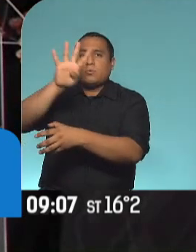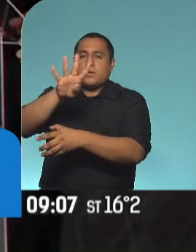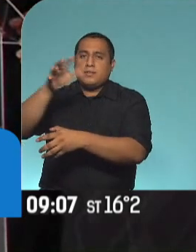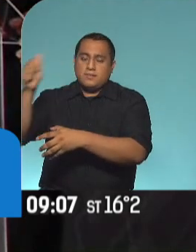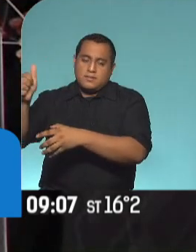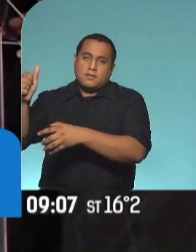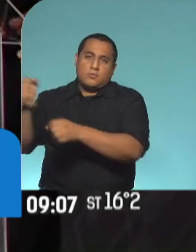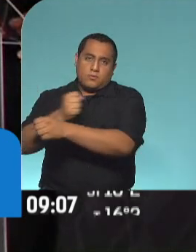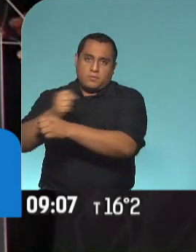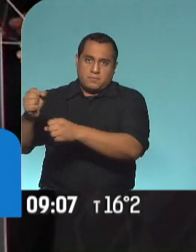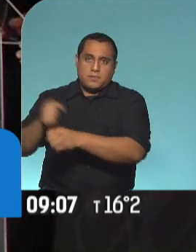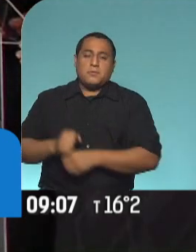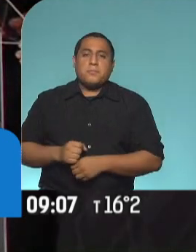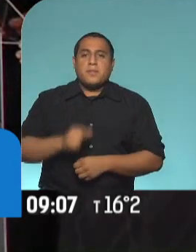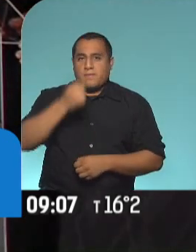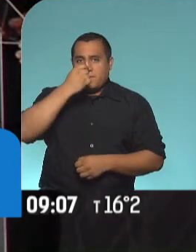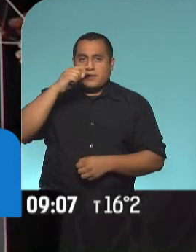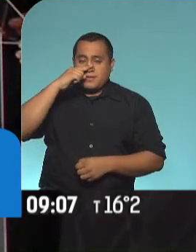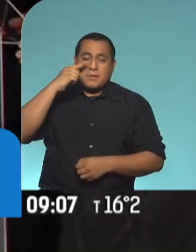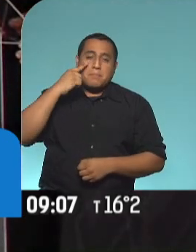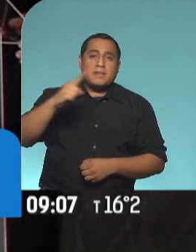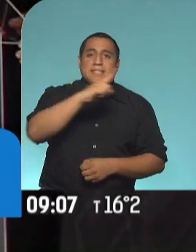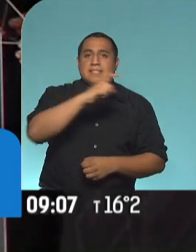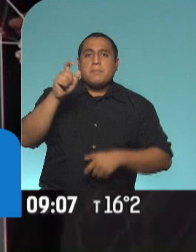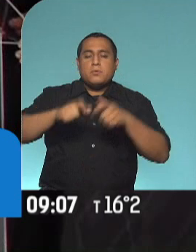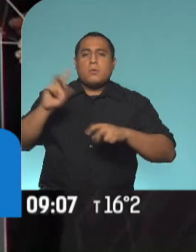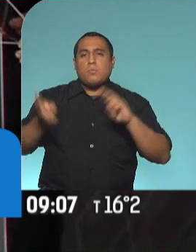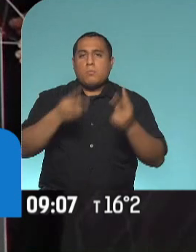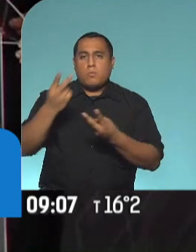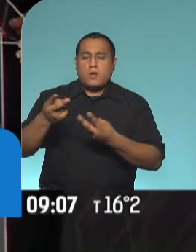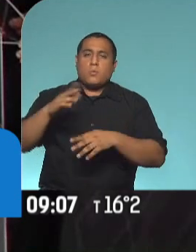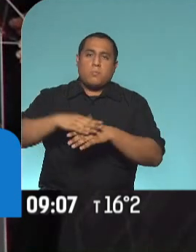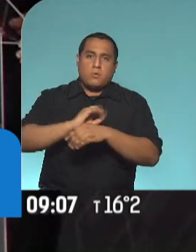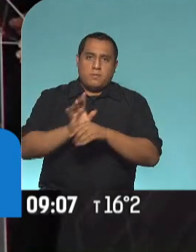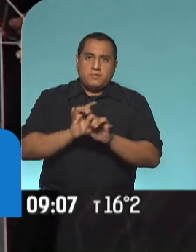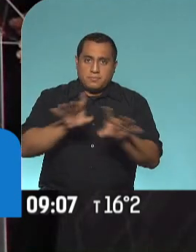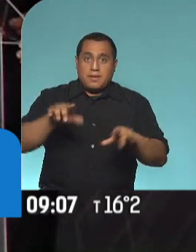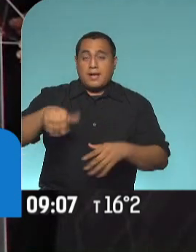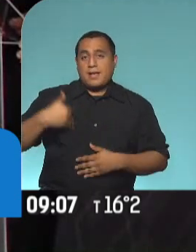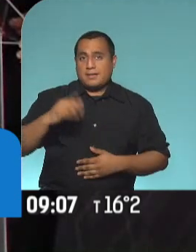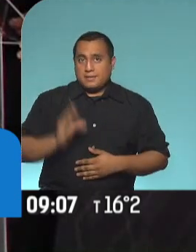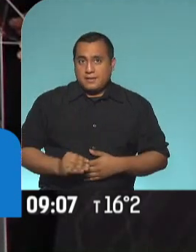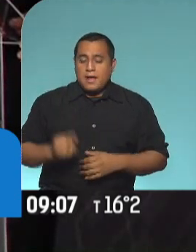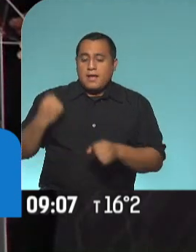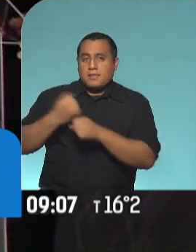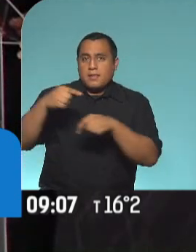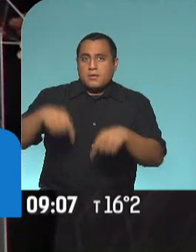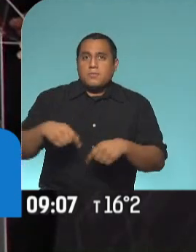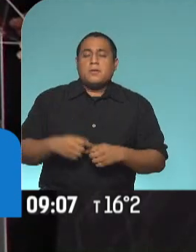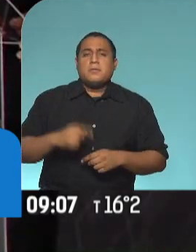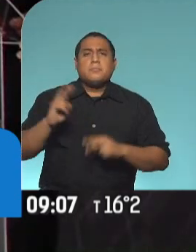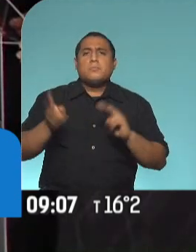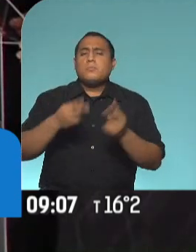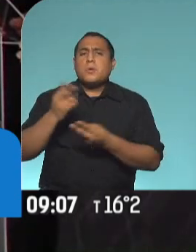2.246 casos. 27.100 personas fallecidas por coronavirus en la República Argentina hasta la fecha, la tasa de